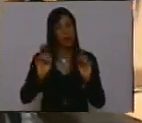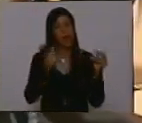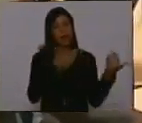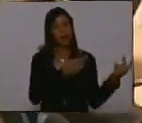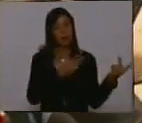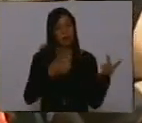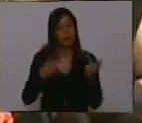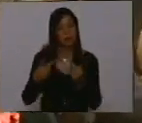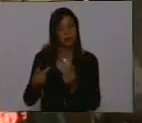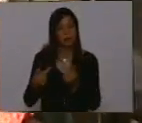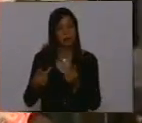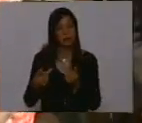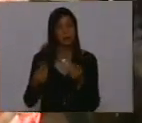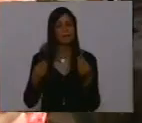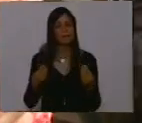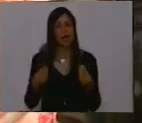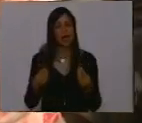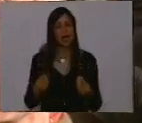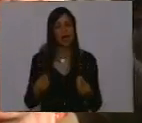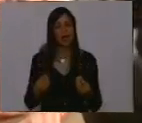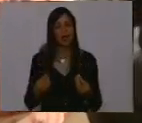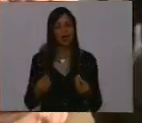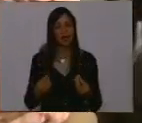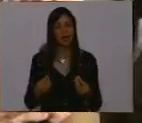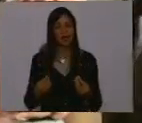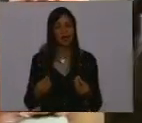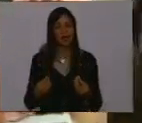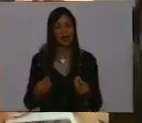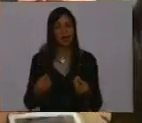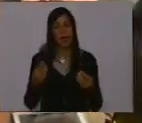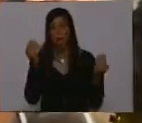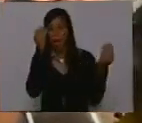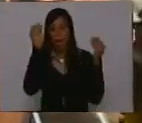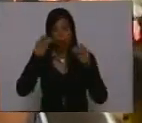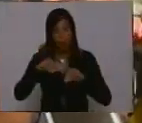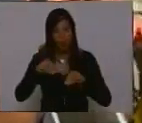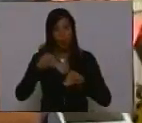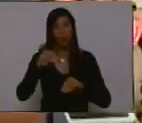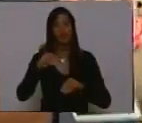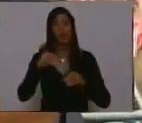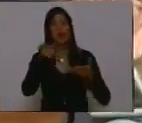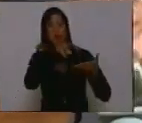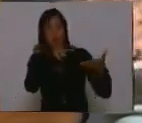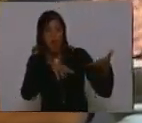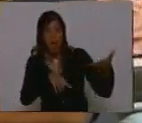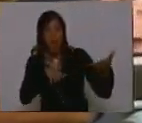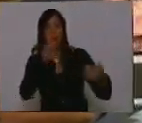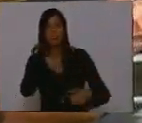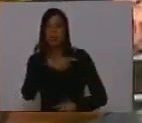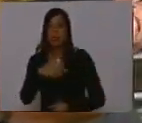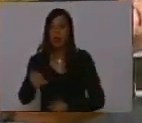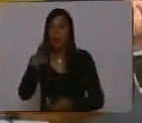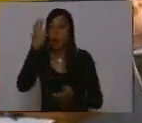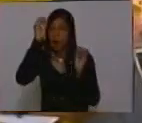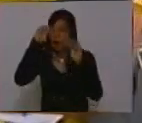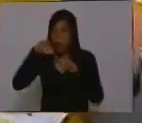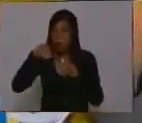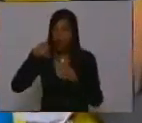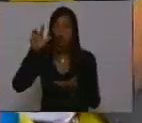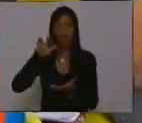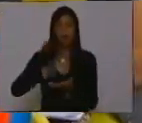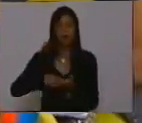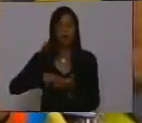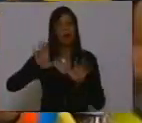constituyentes a ver si están de acuerdo con el acta leída por secretaría y que lo hagan con la señal de costumbre, ya que estamos aquí rodeados del